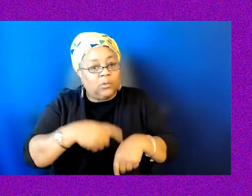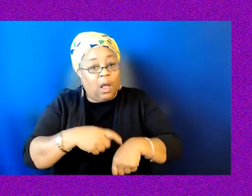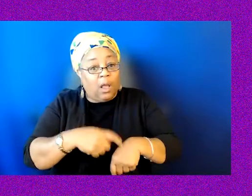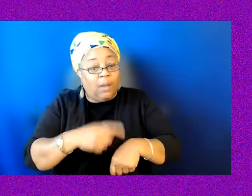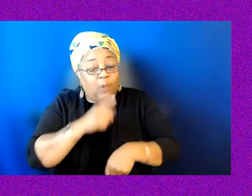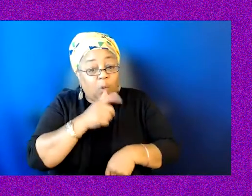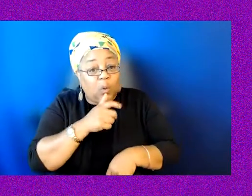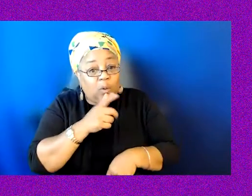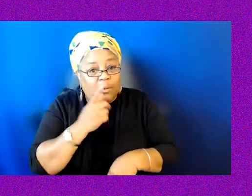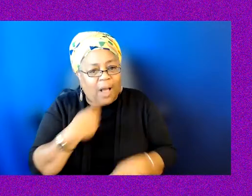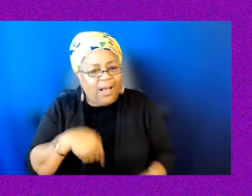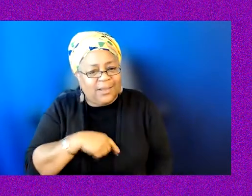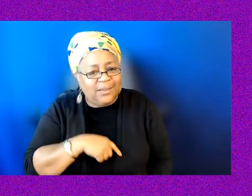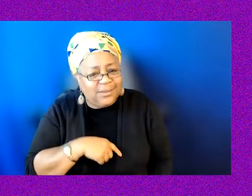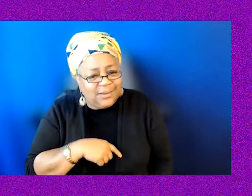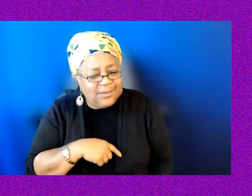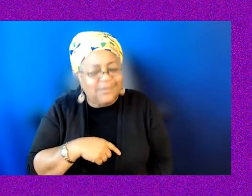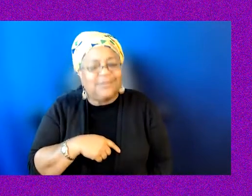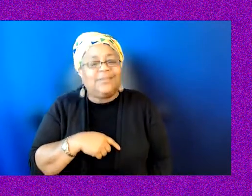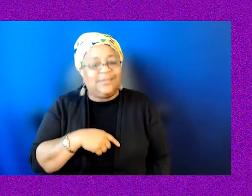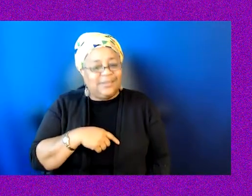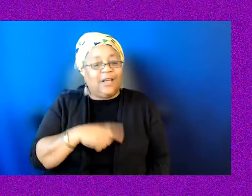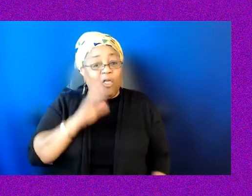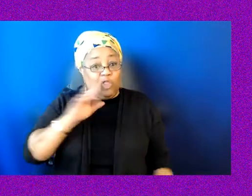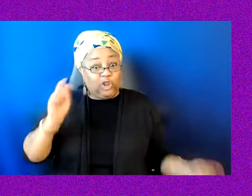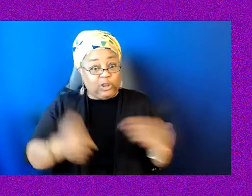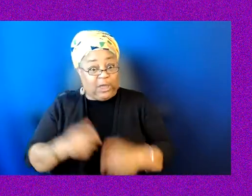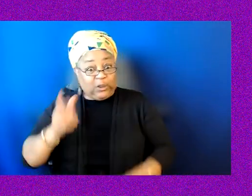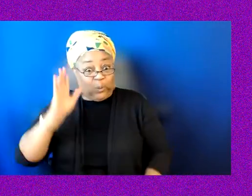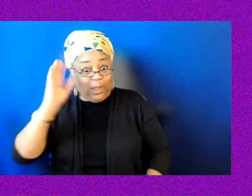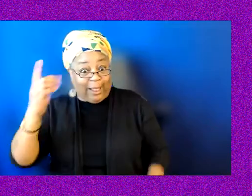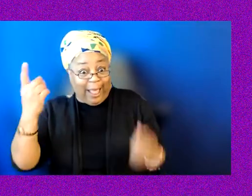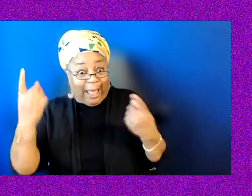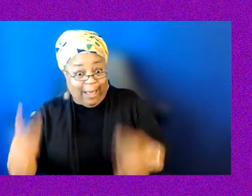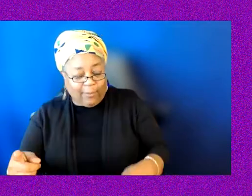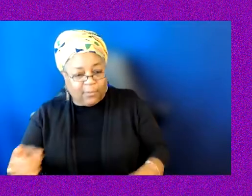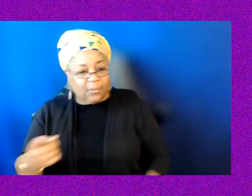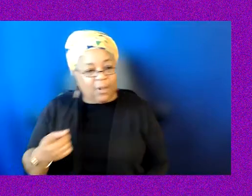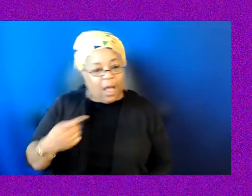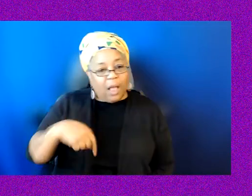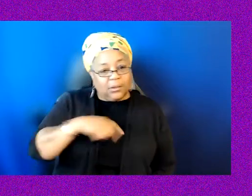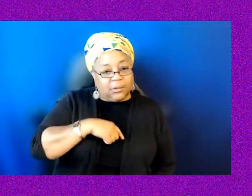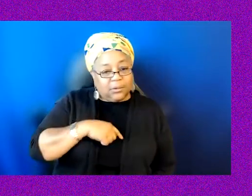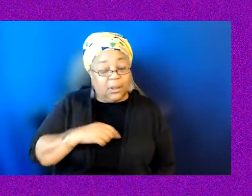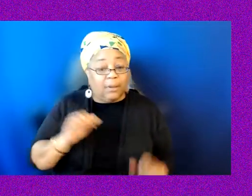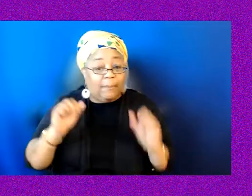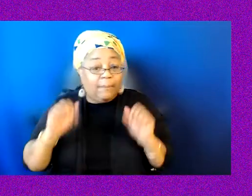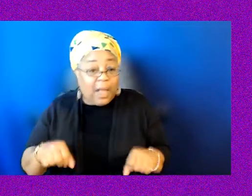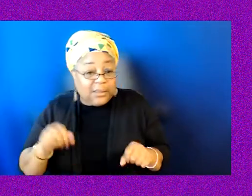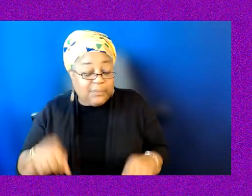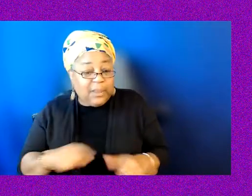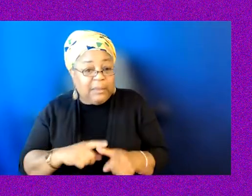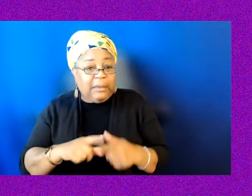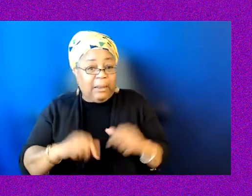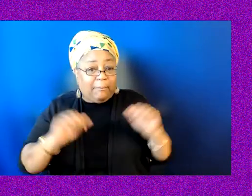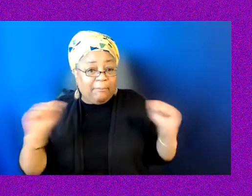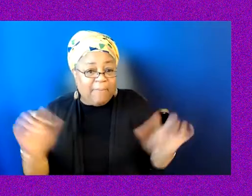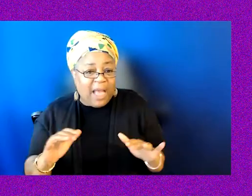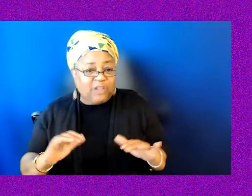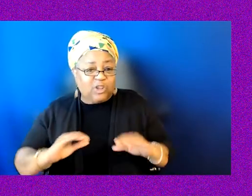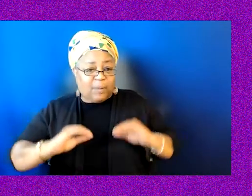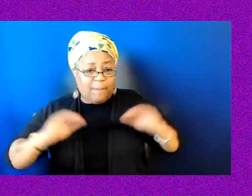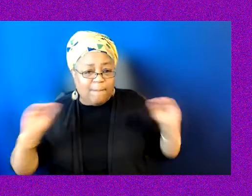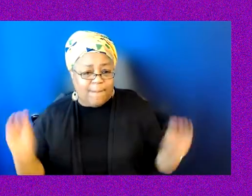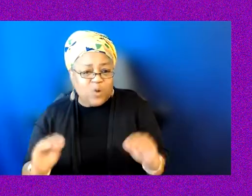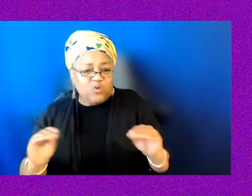este momento fuimos nosotros, que nosotros somos el cambio que va a pasar? Somos la posibilidad sin